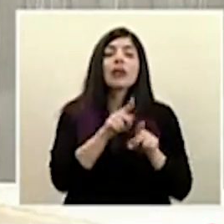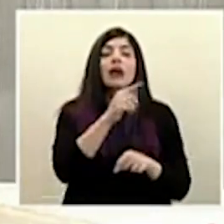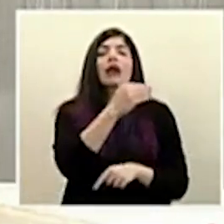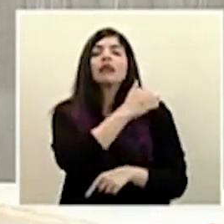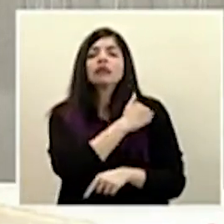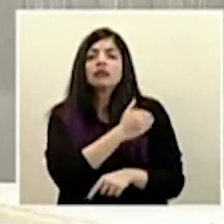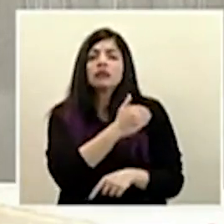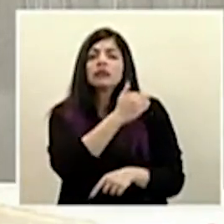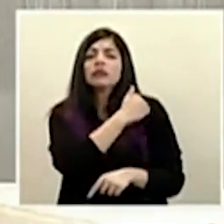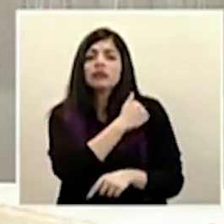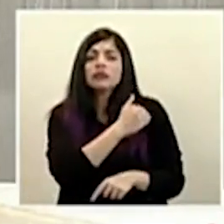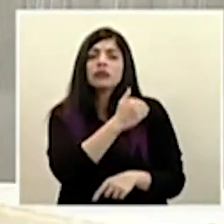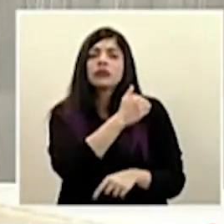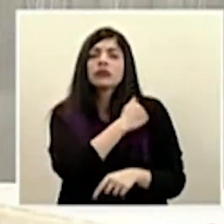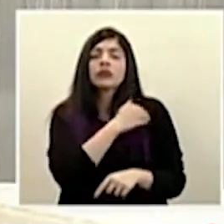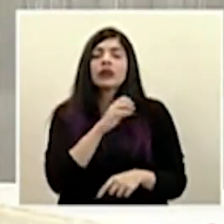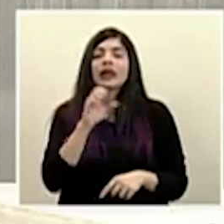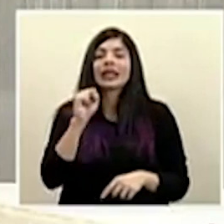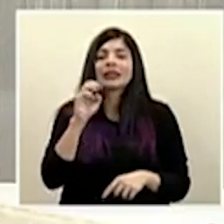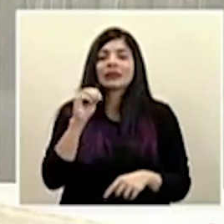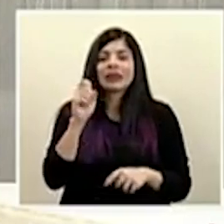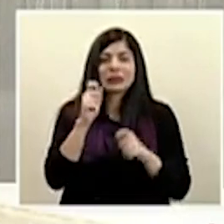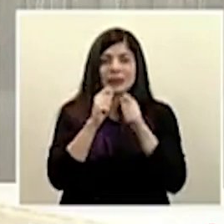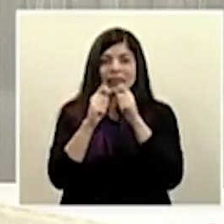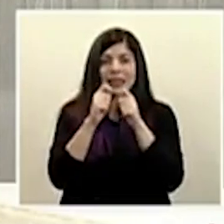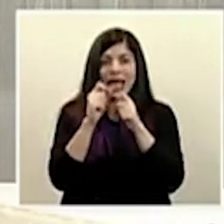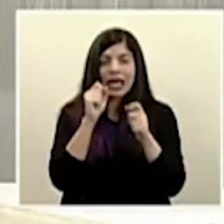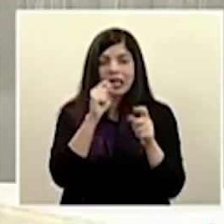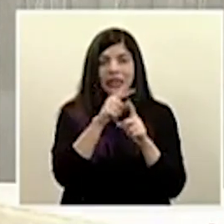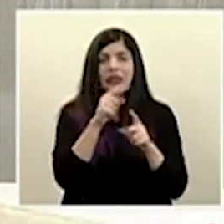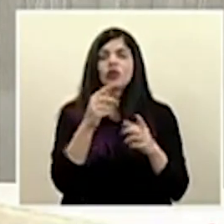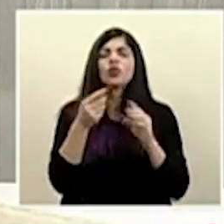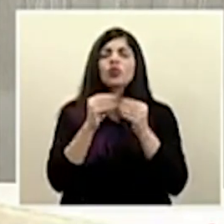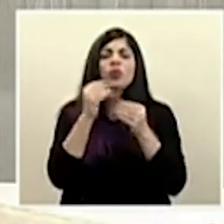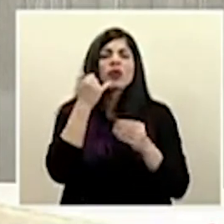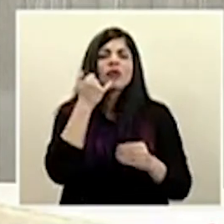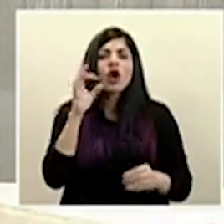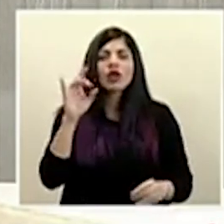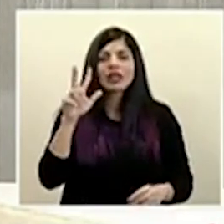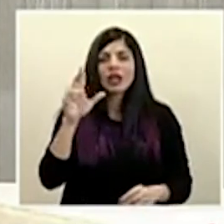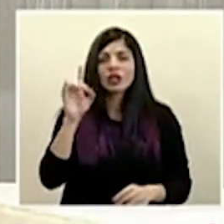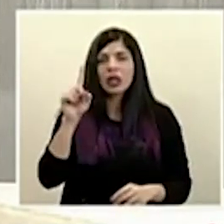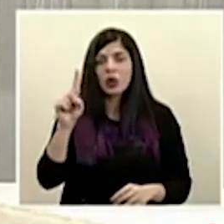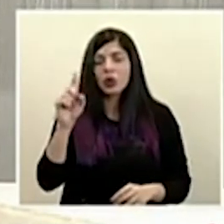notificaciones vía SMS por el teléfono